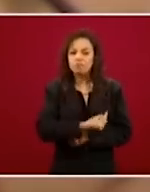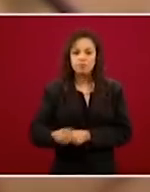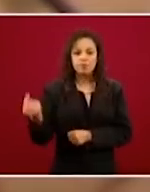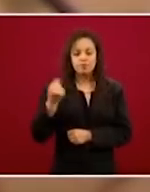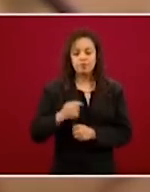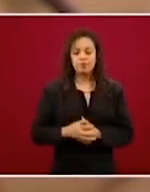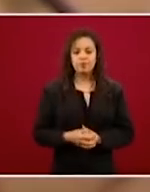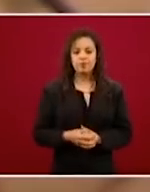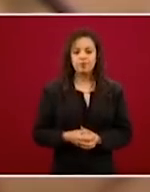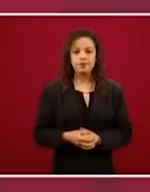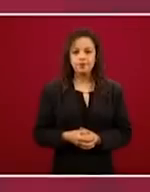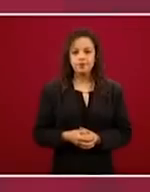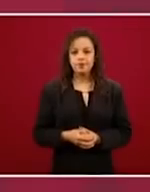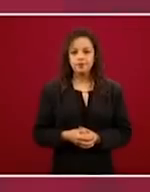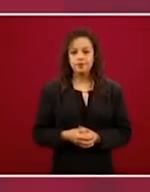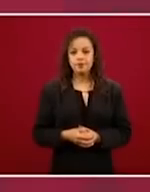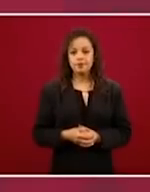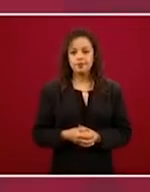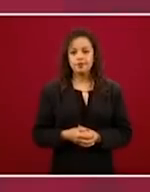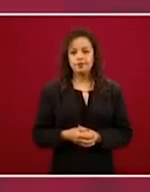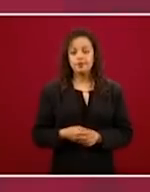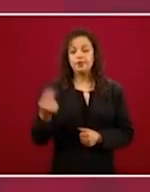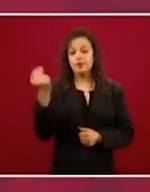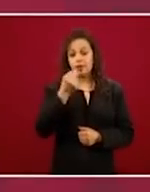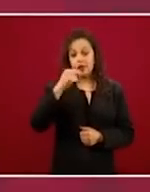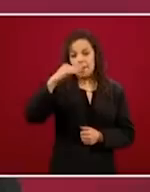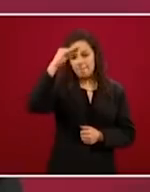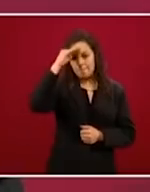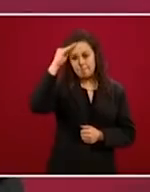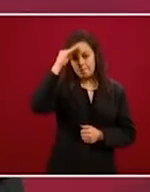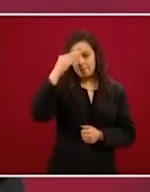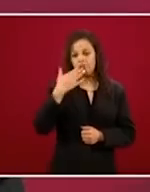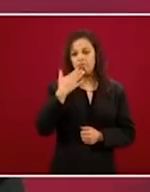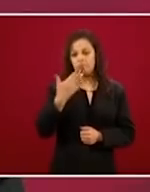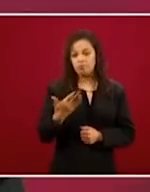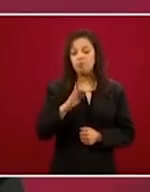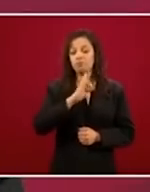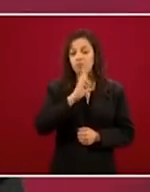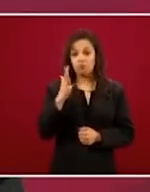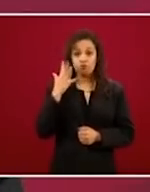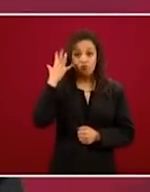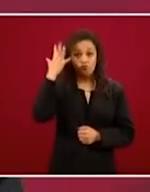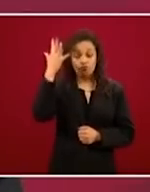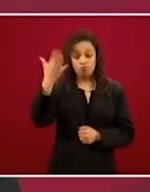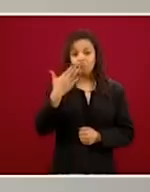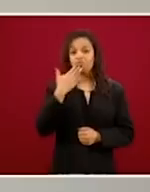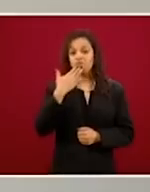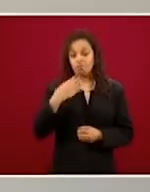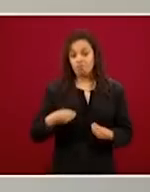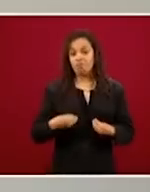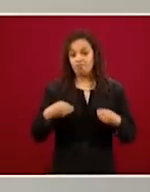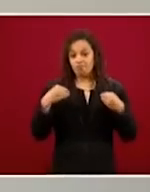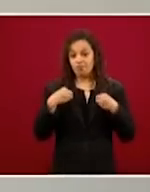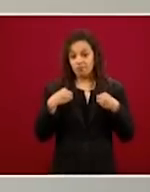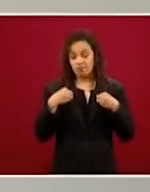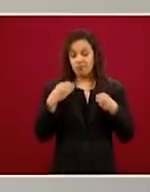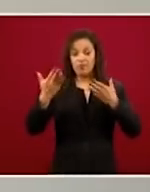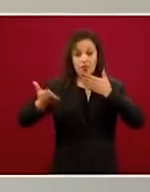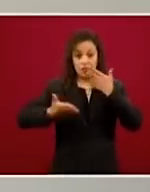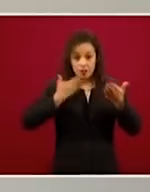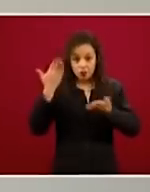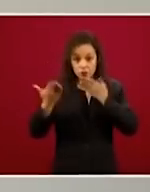defiende más en la vida el que estudia que el que no estudie